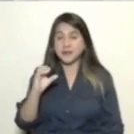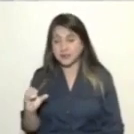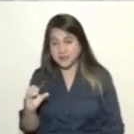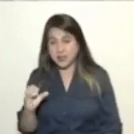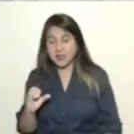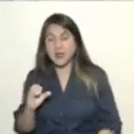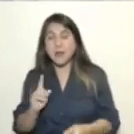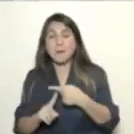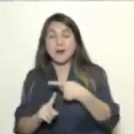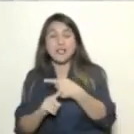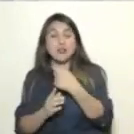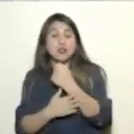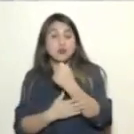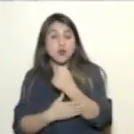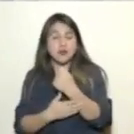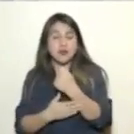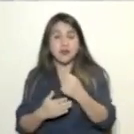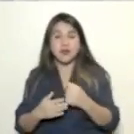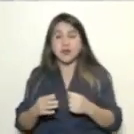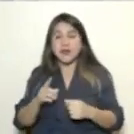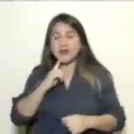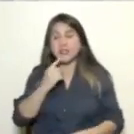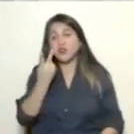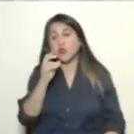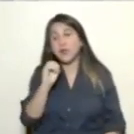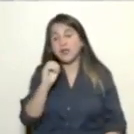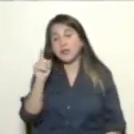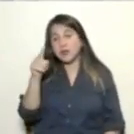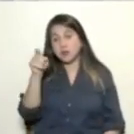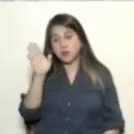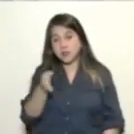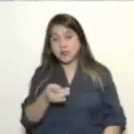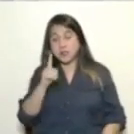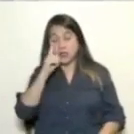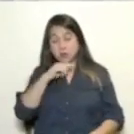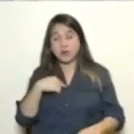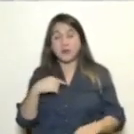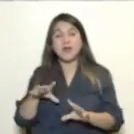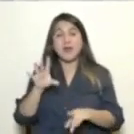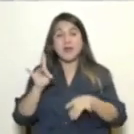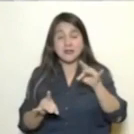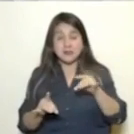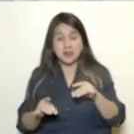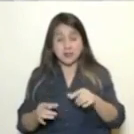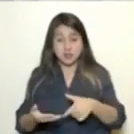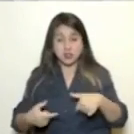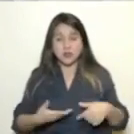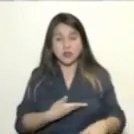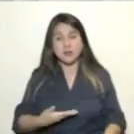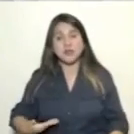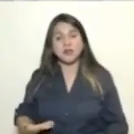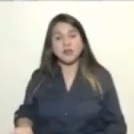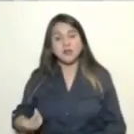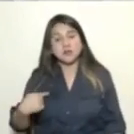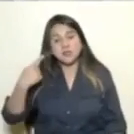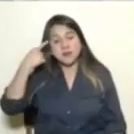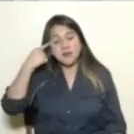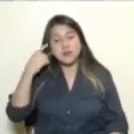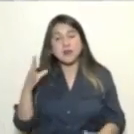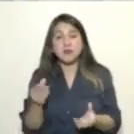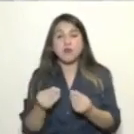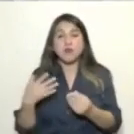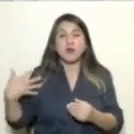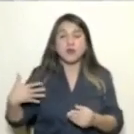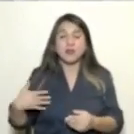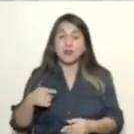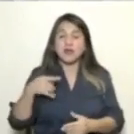yo, creciente, que tiene un 20% en la última elección, y por lo tanto se piensa que es muy